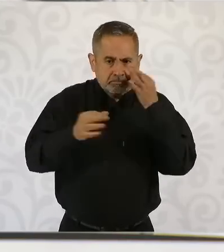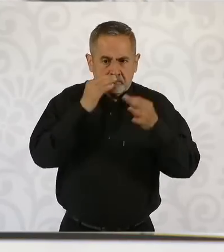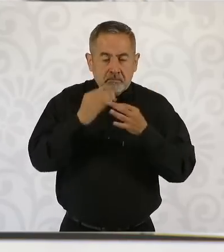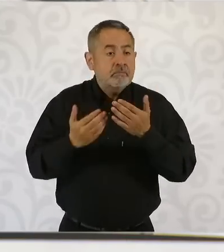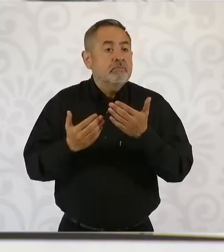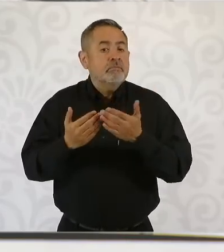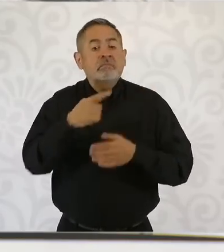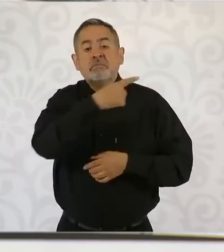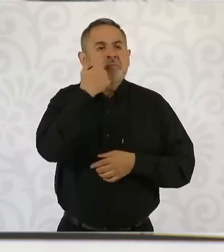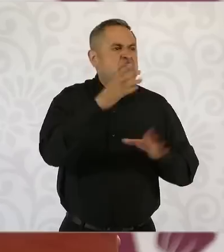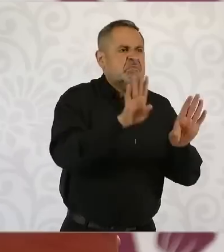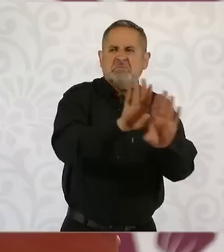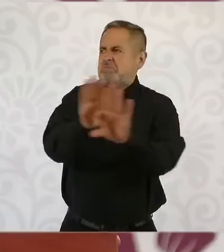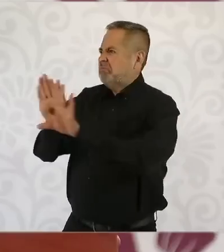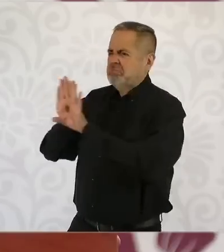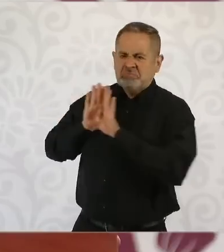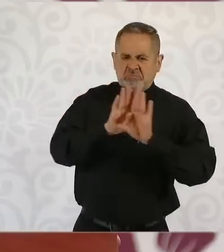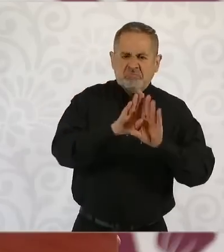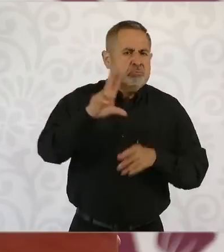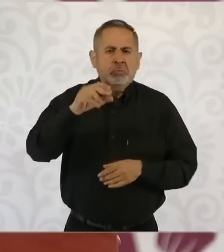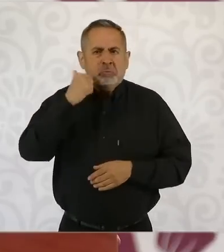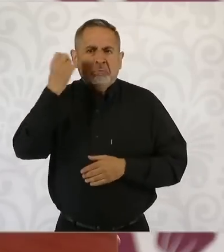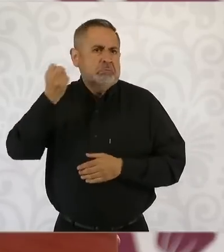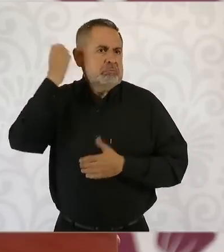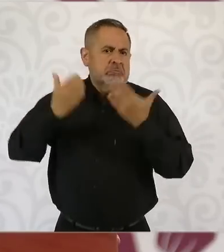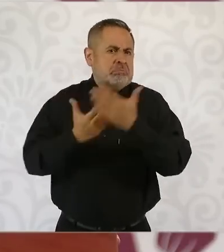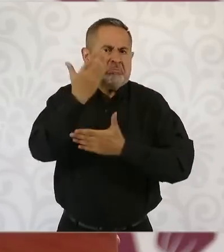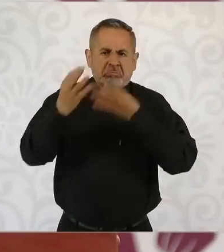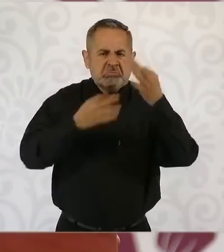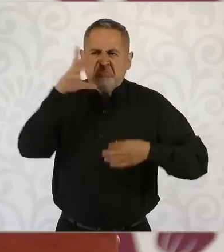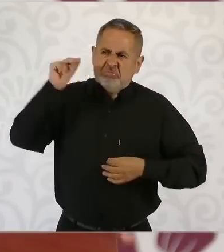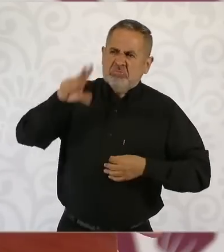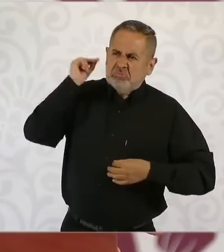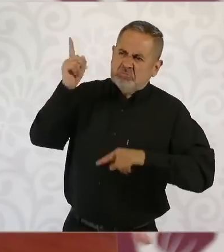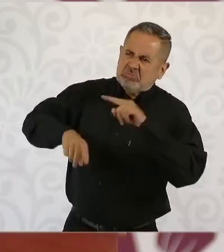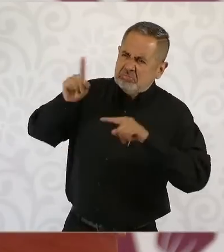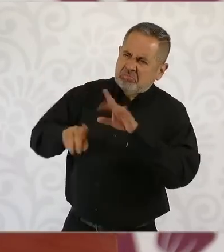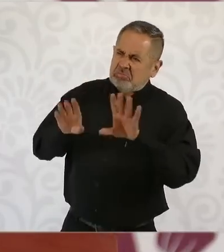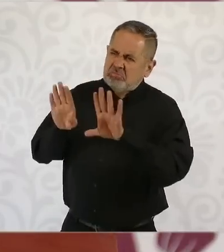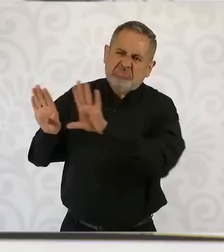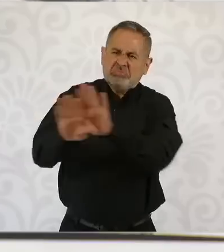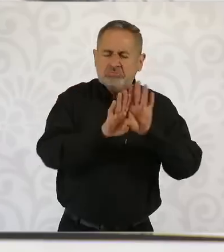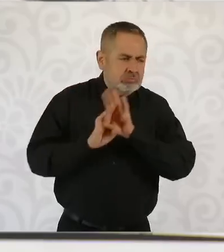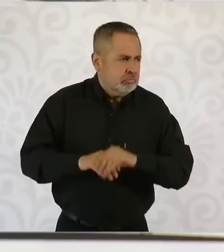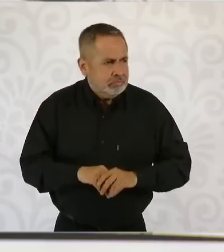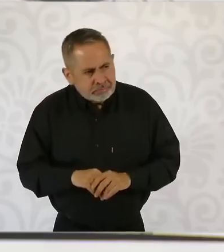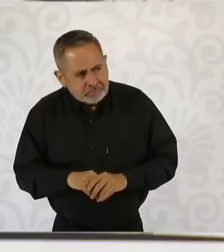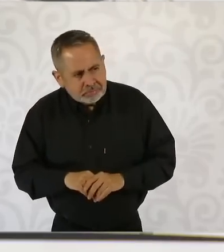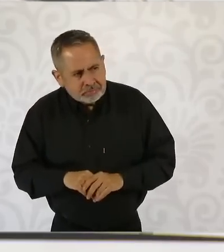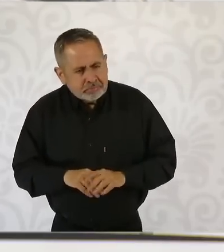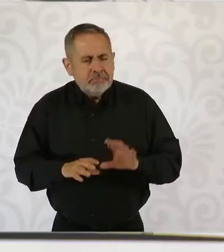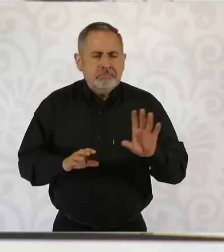mañanera. Y la verdad de algunas personas que pues, habría que ver también si es